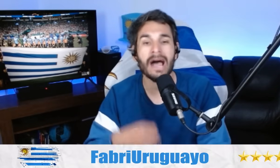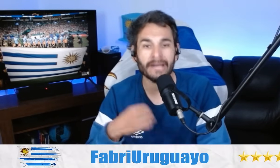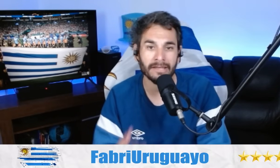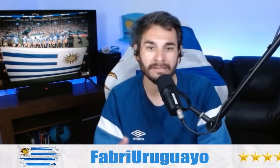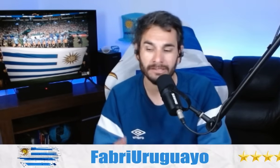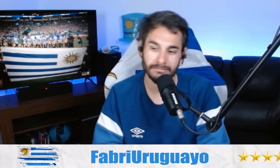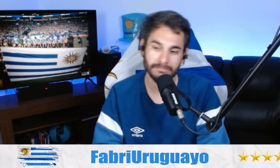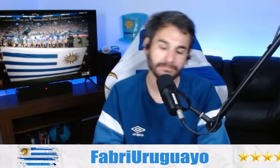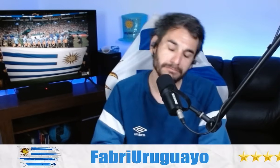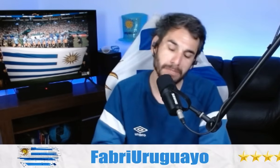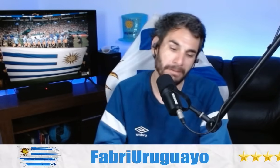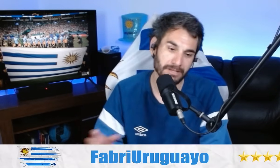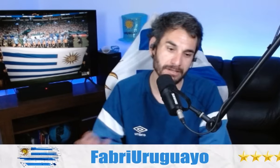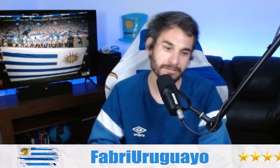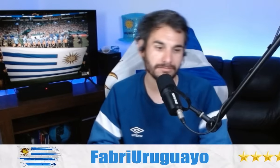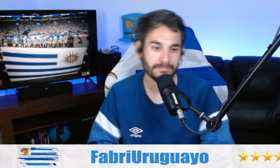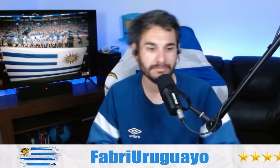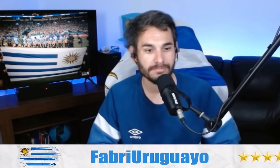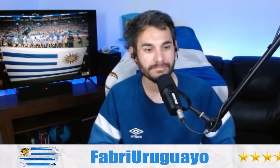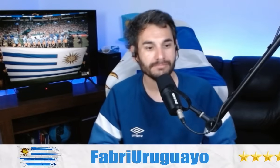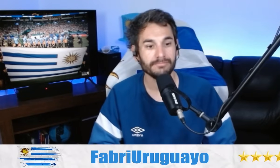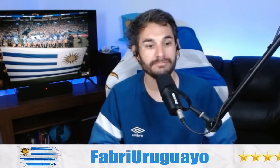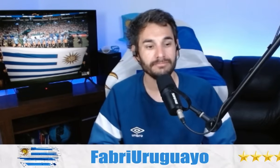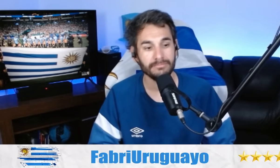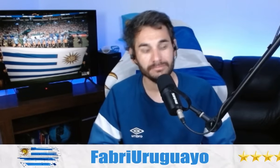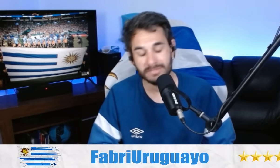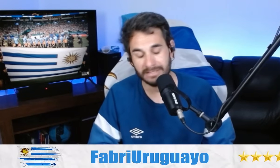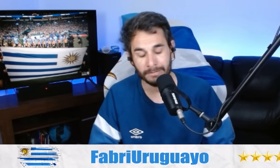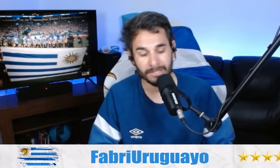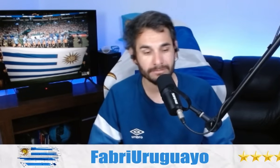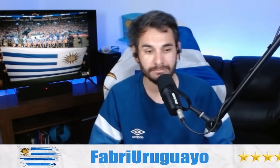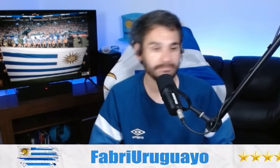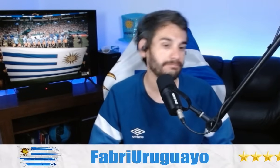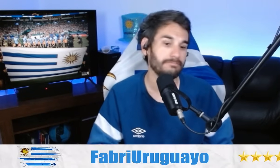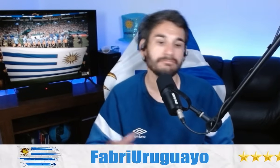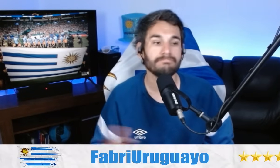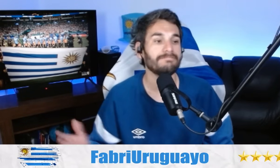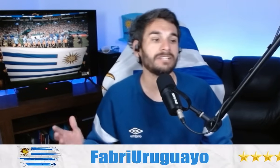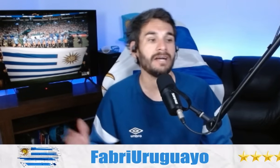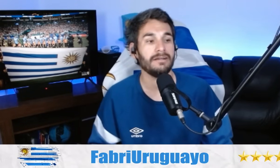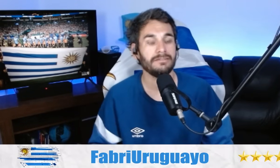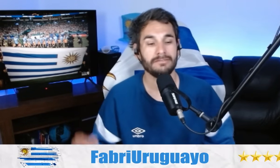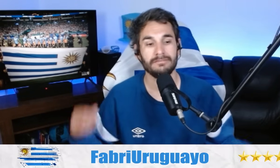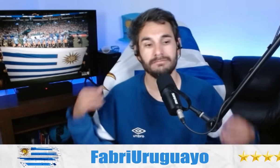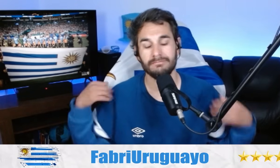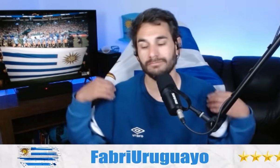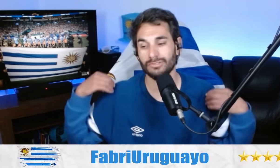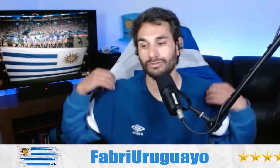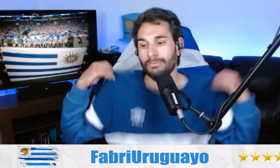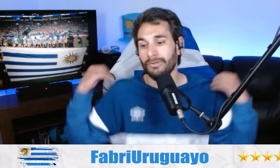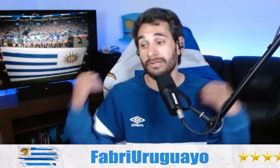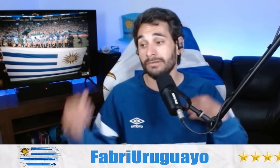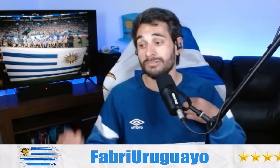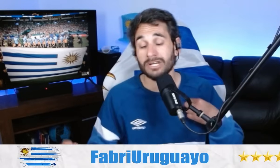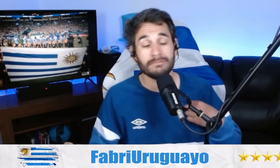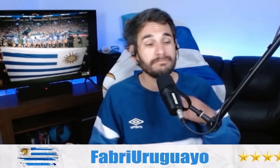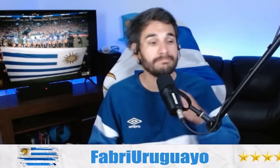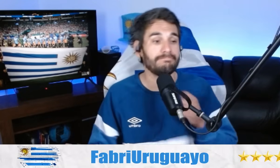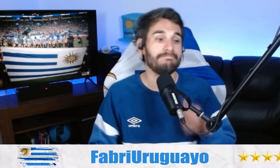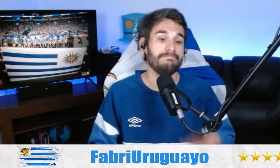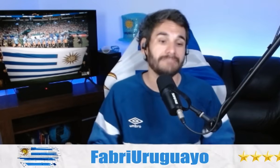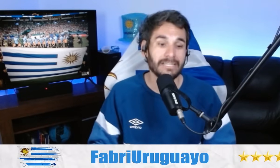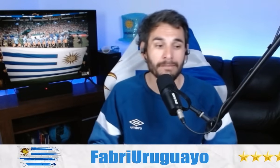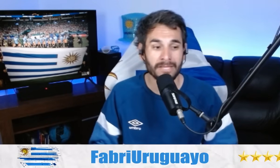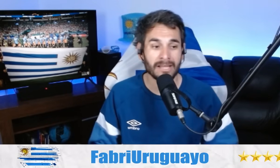creo a nadie me pasa es ya terminó yo estoy podrido de